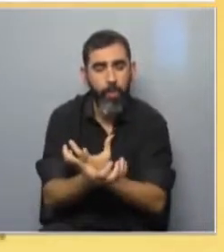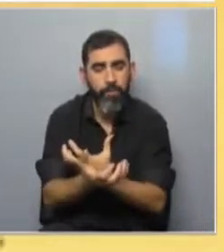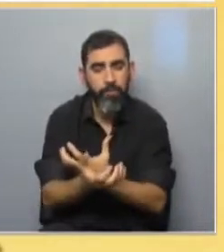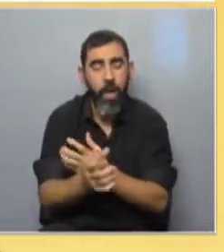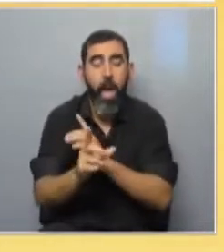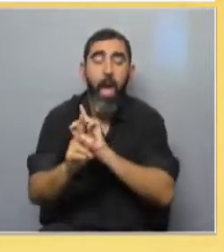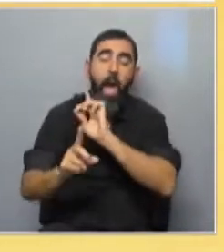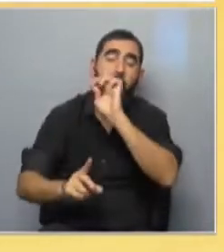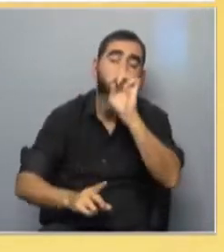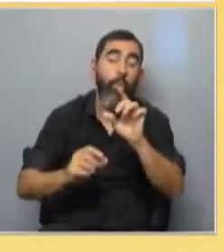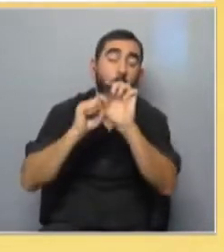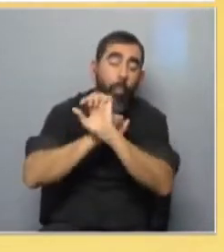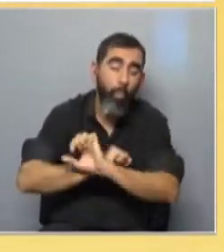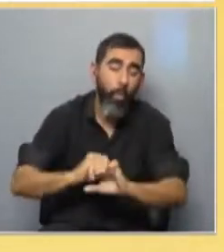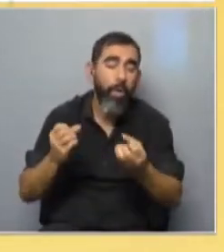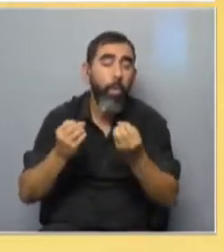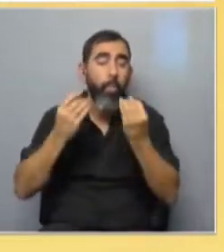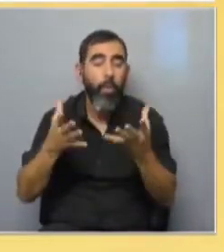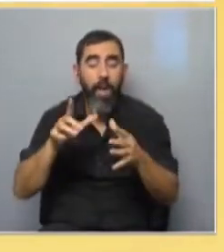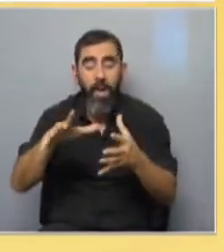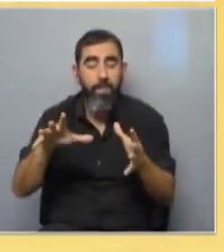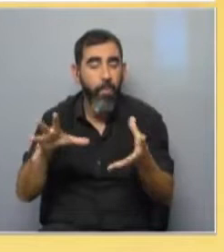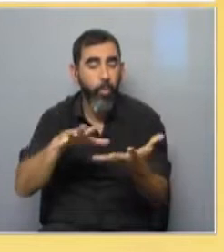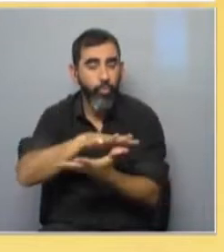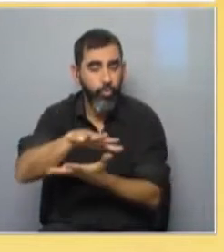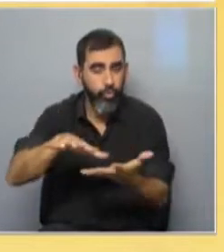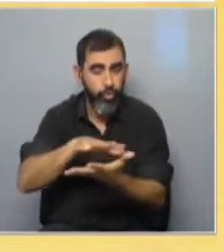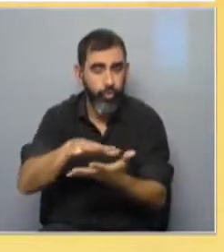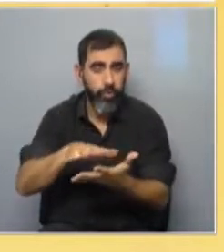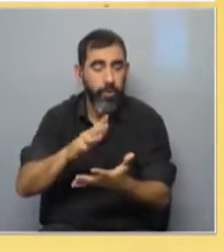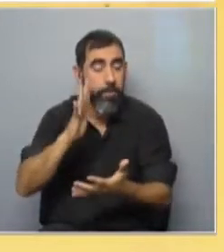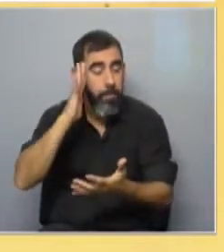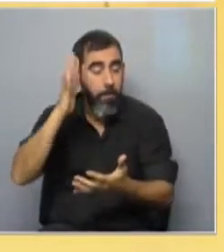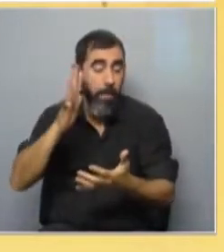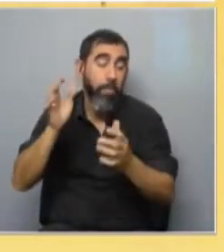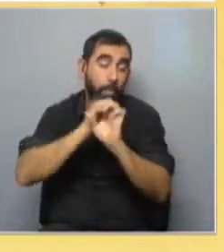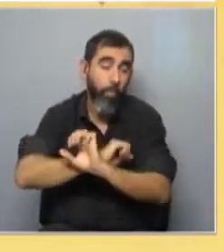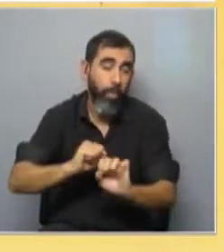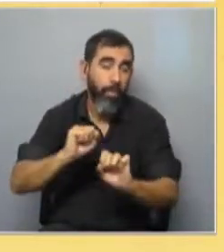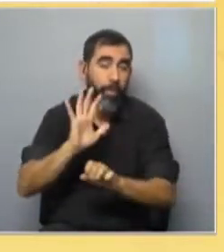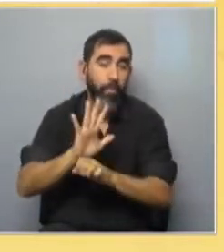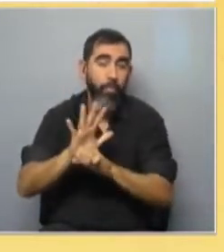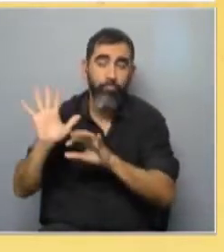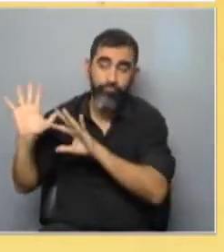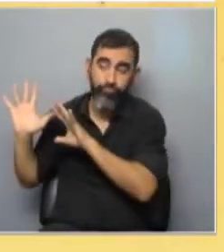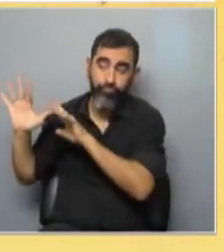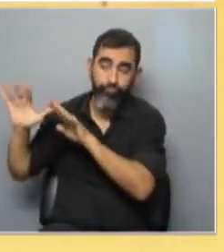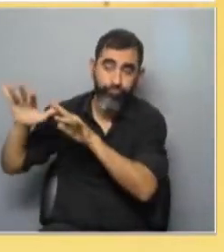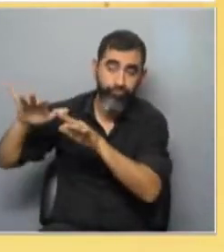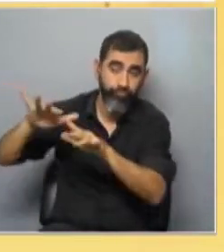indicios de por qué pueden haber sido acumulados ahí, tenemos idea de que puede haber sido una especie de flujo denso que movió los